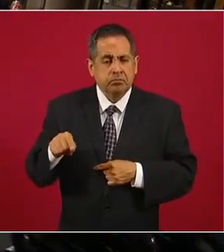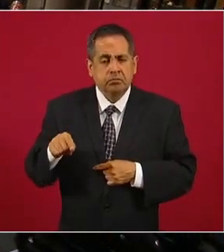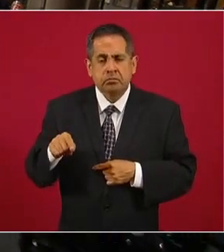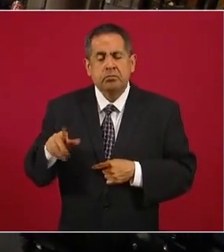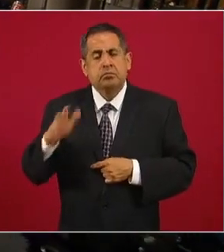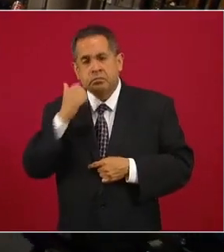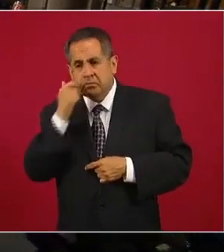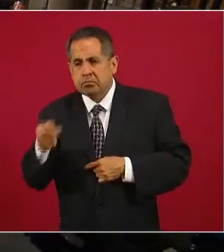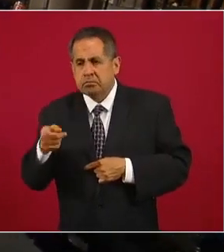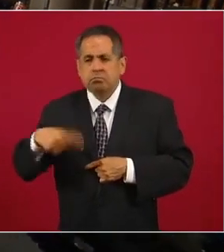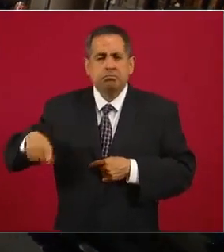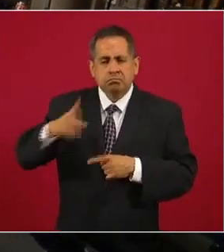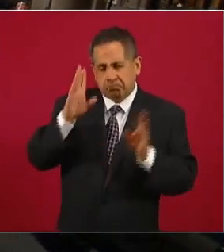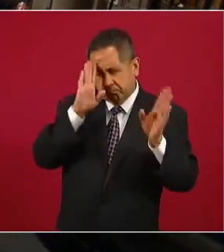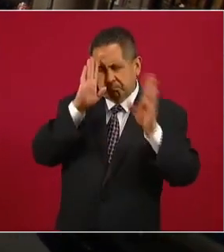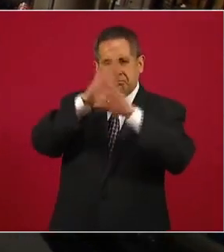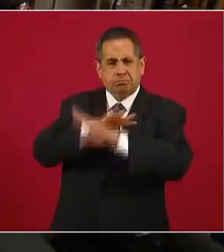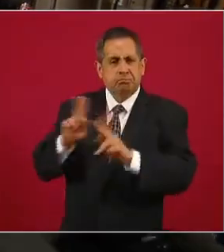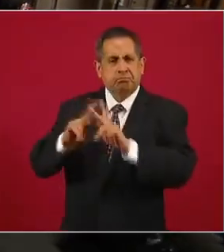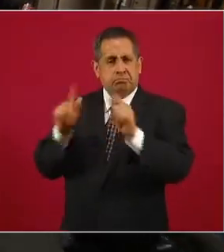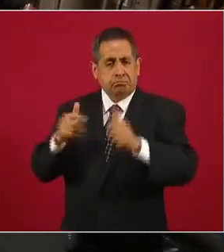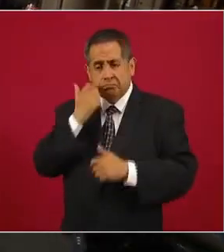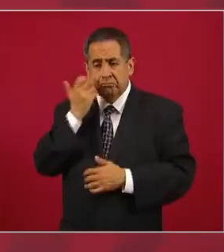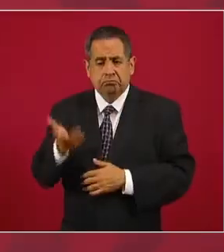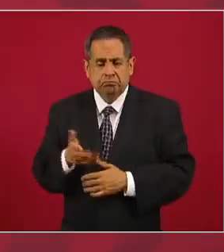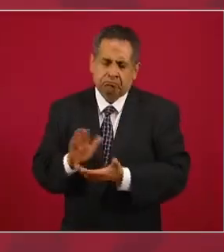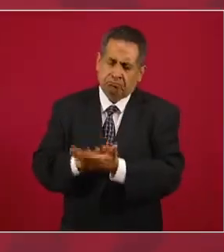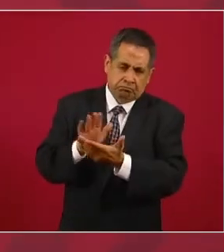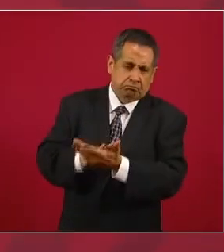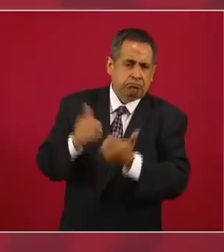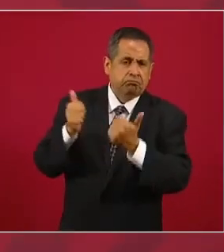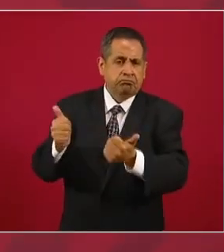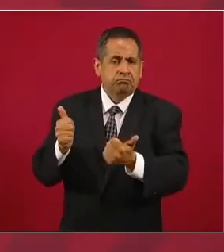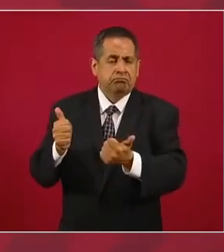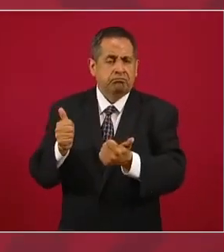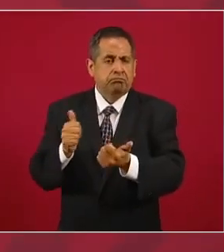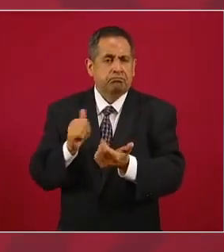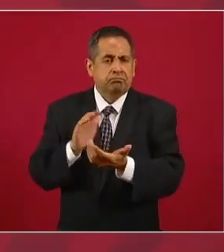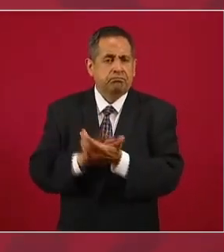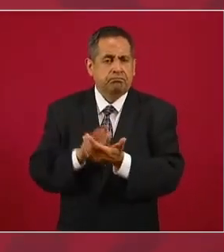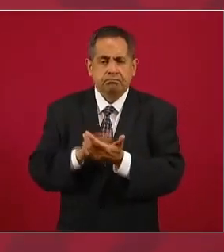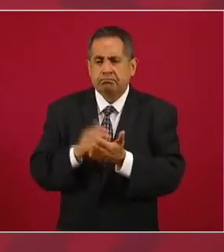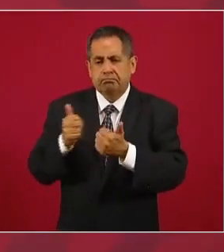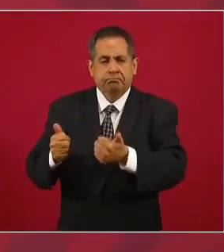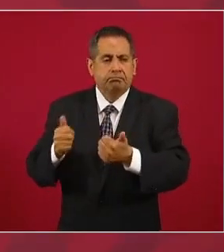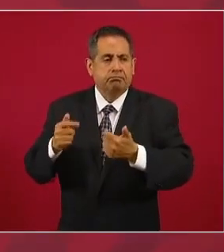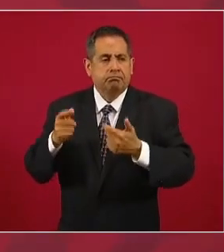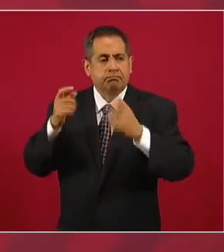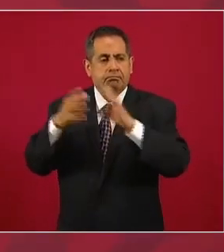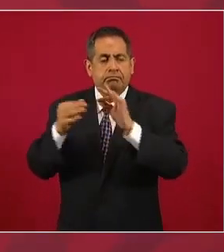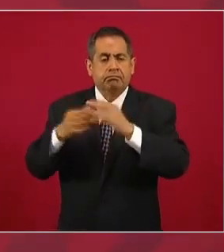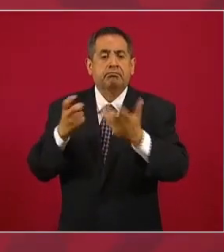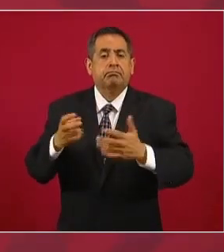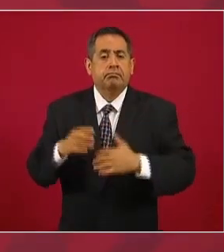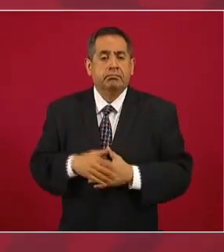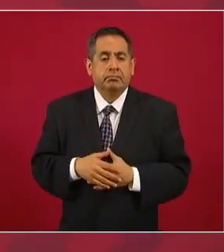buscar la reconciliación, y yo celebro eso, porque antes